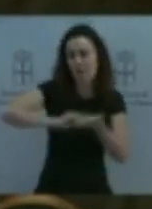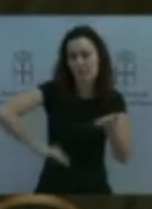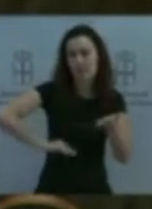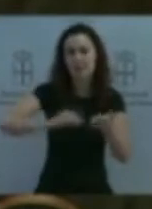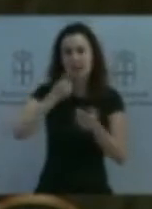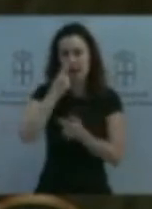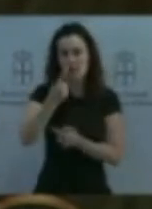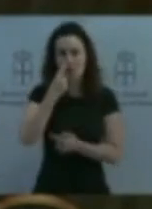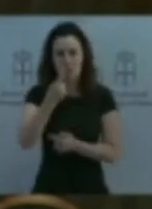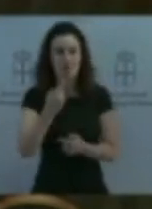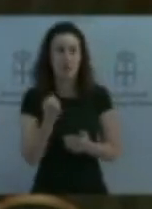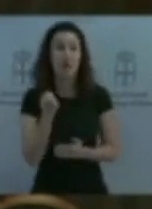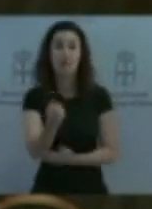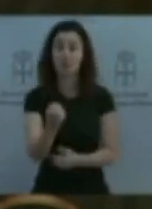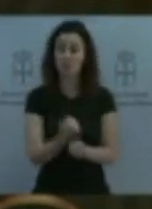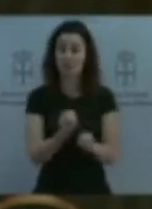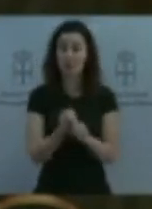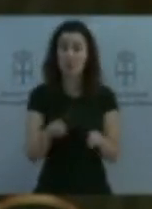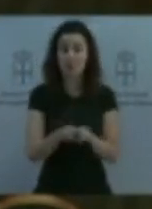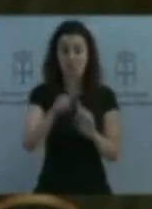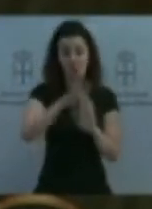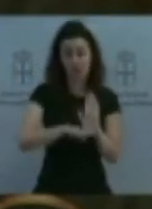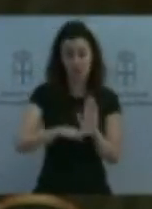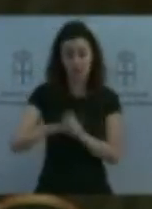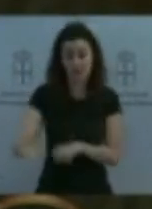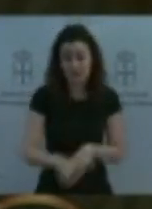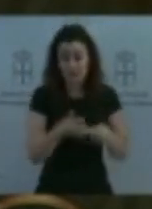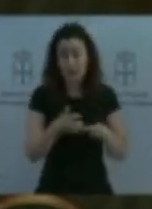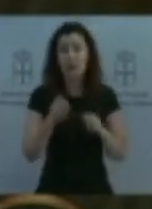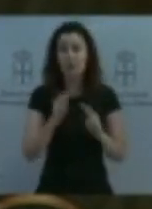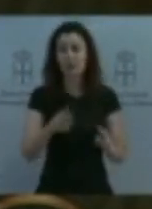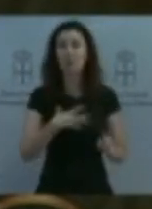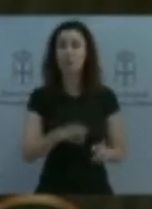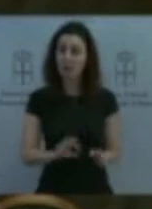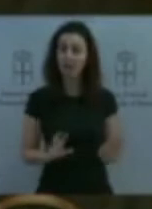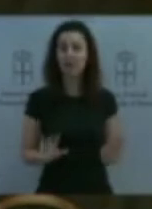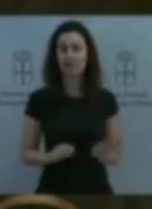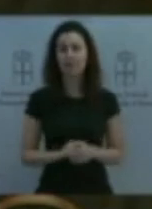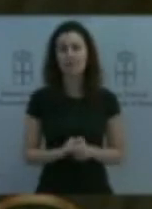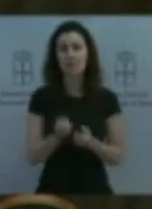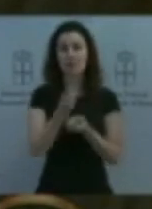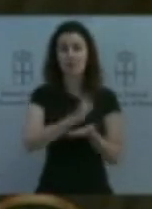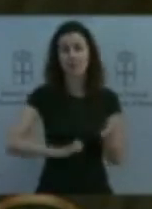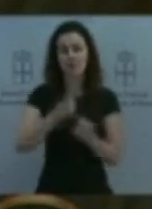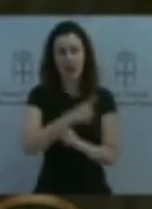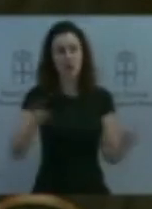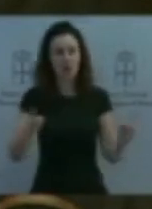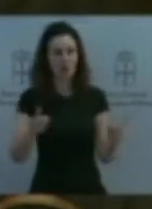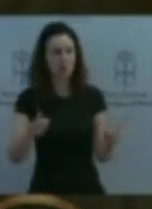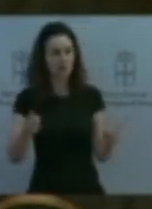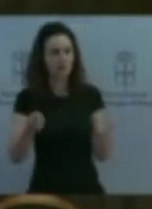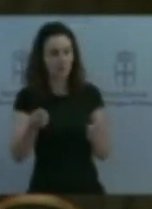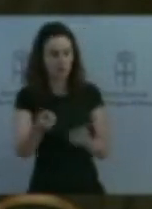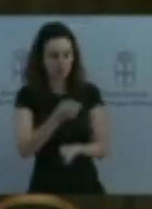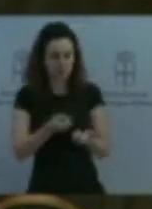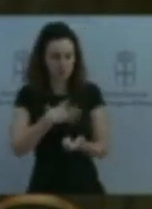recogida, que puede visitarse y merece mucho la pena. Los informes anuales están a su disposición para que se los facilitemos, para su consulta, y